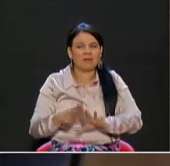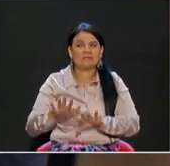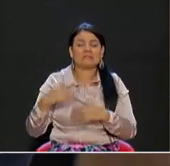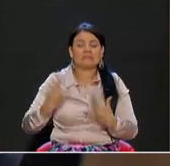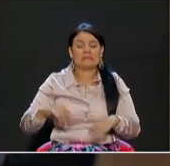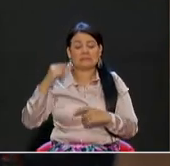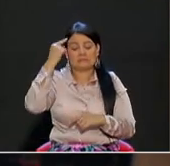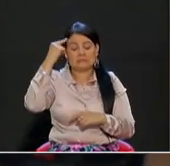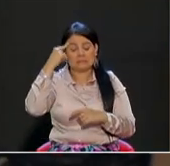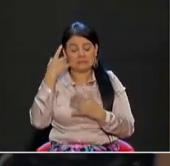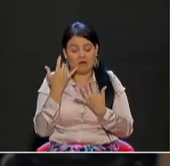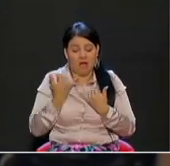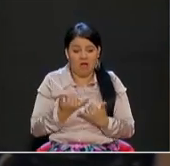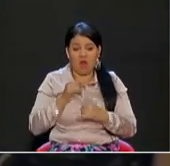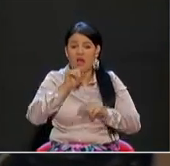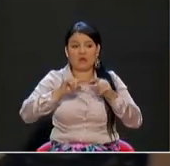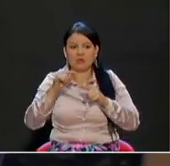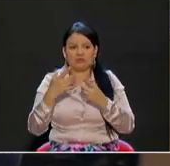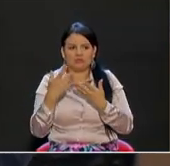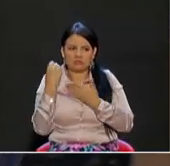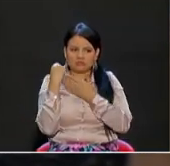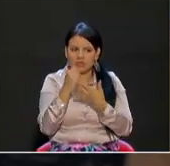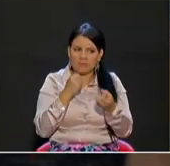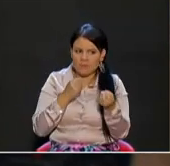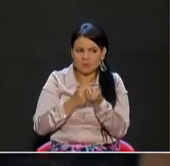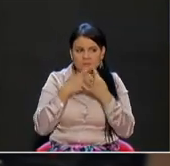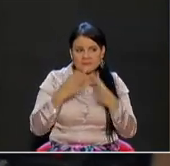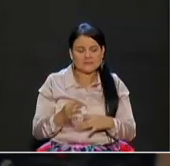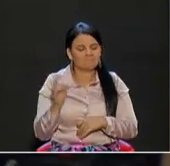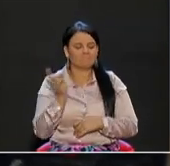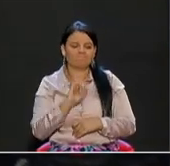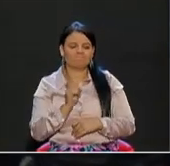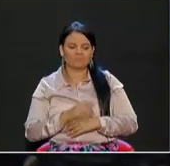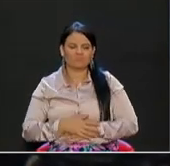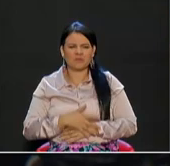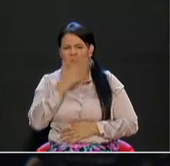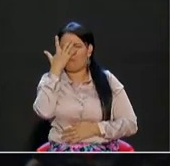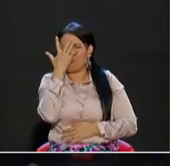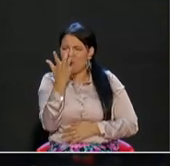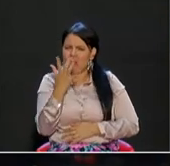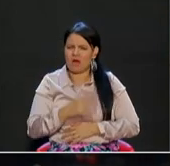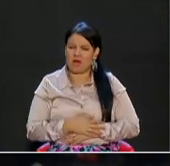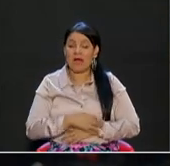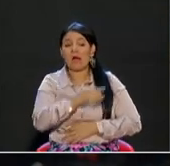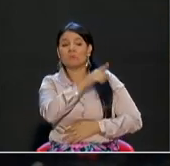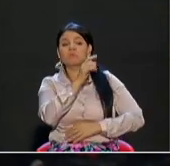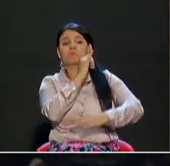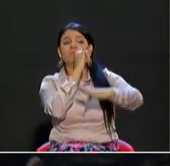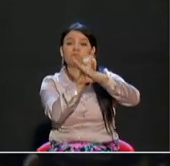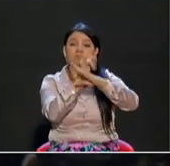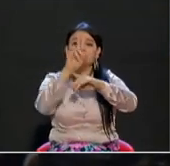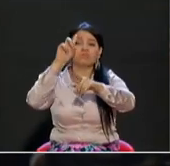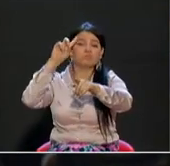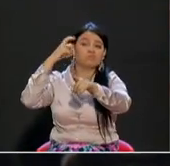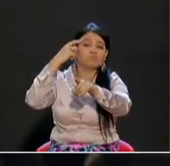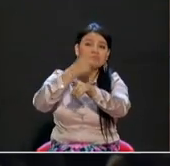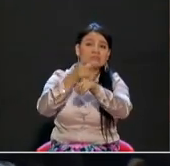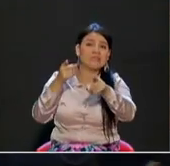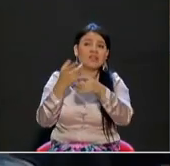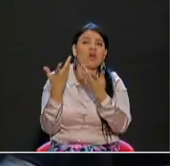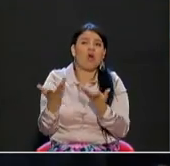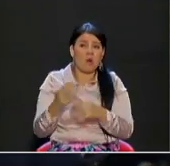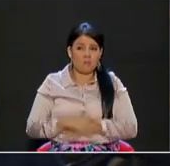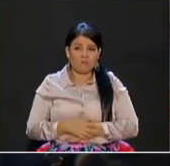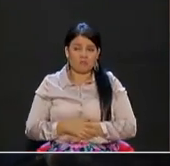y que ahora no quieren que se vayan porque porque la institucionalidad el gobierno llegó a través de los espacios